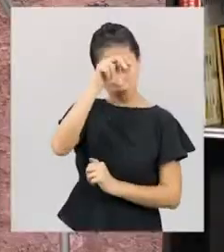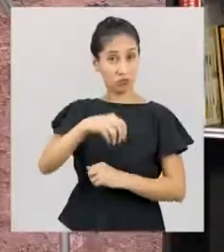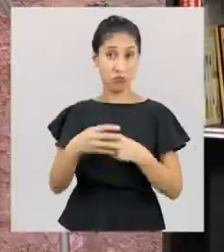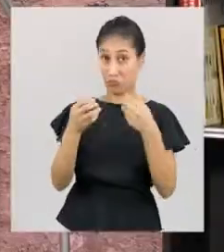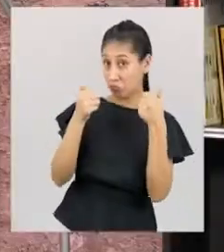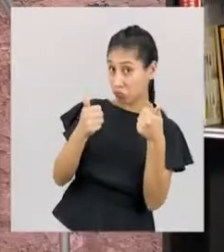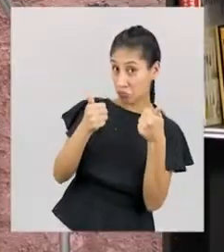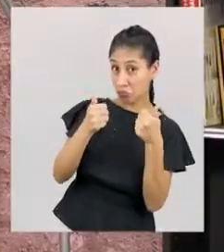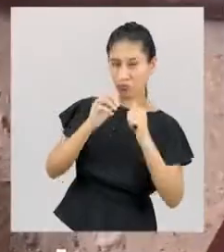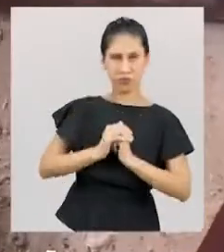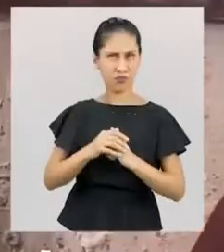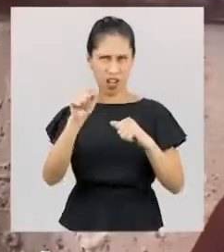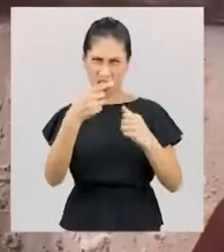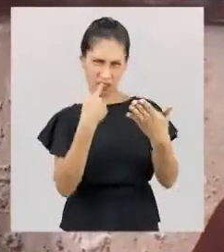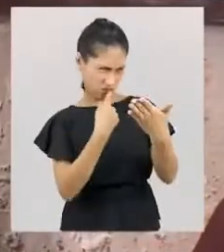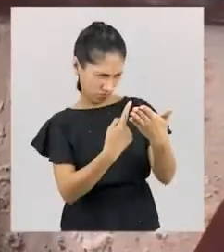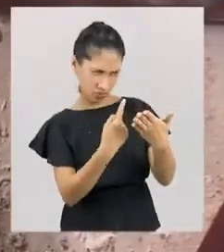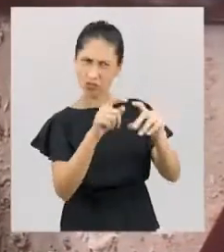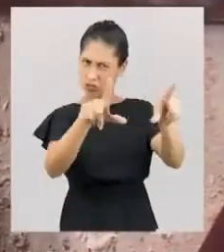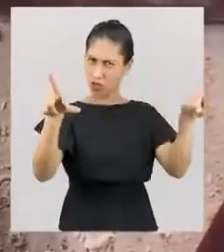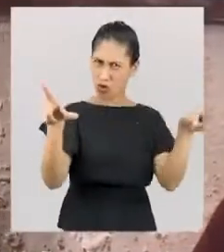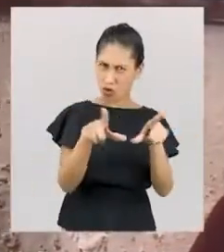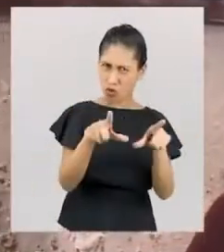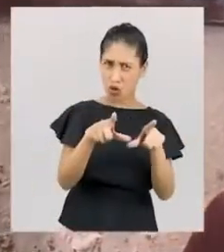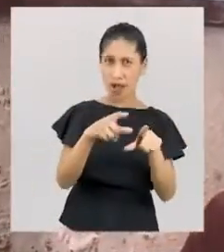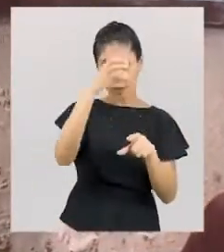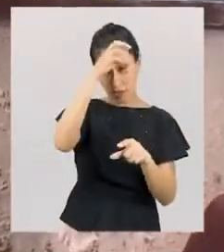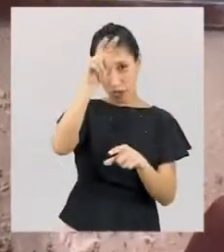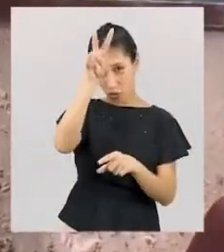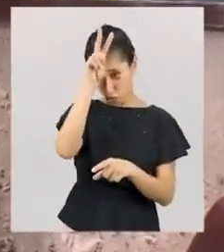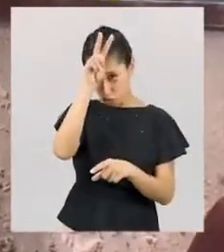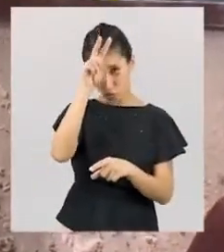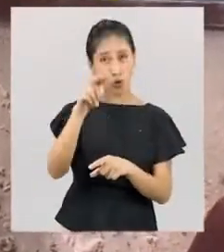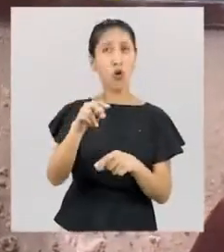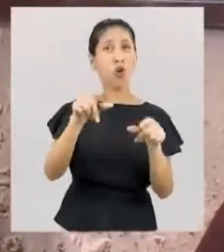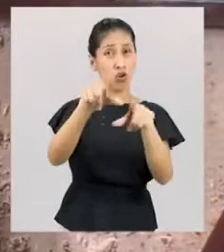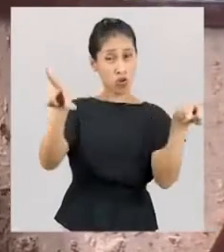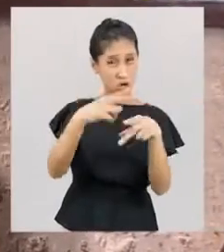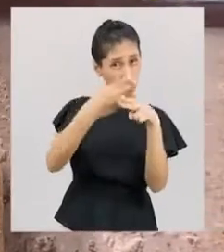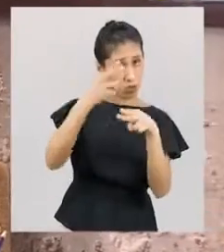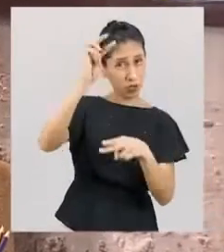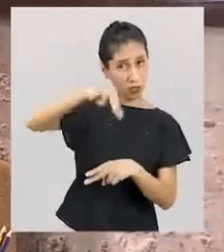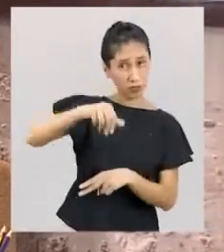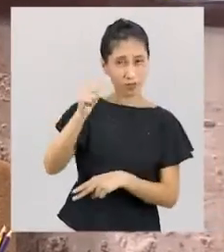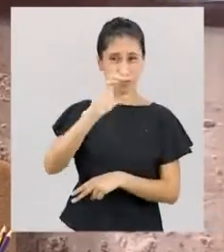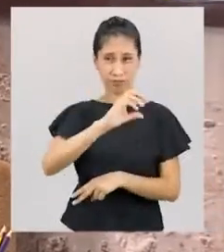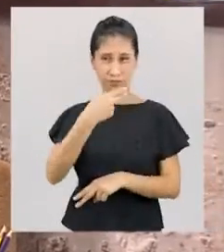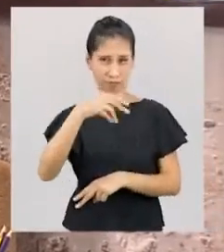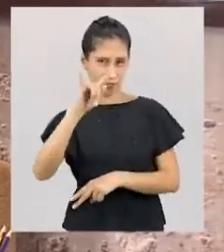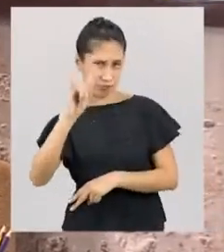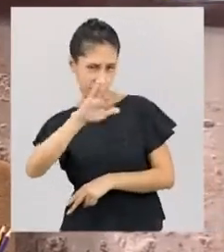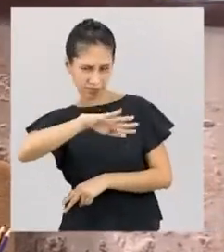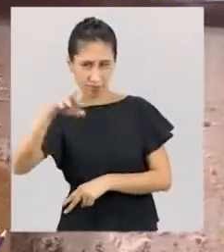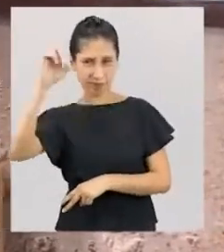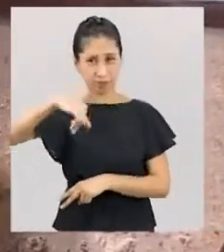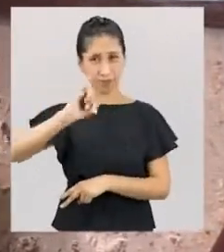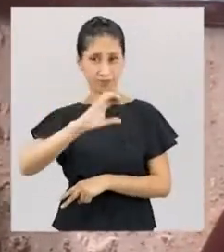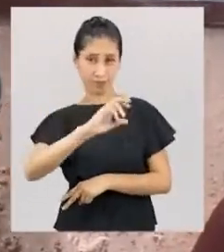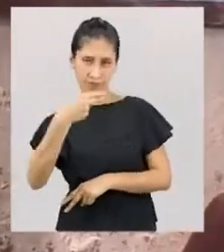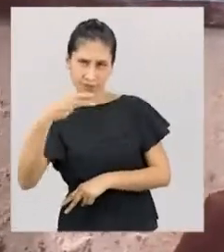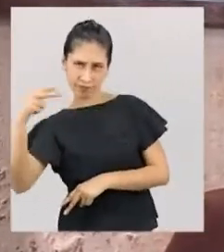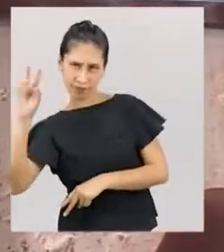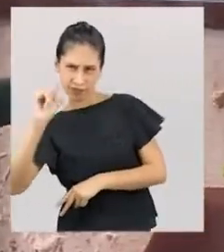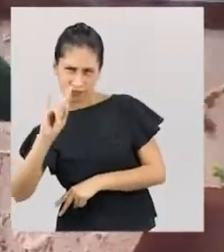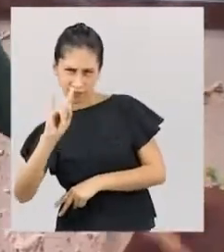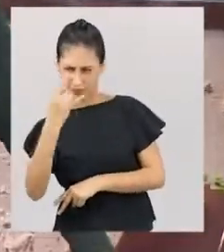Cori. Ahí se menciona Machu Picchu, ¿no? Sí, hay mucha información sobre Machu Picchu en este texto que iré leyendo poco a poco para